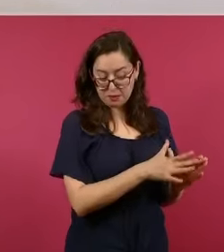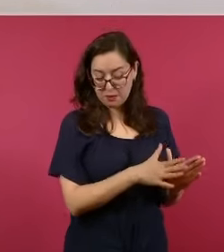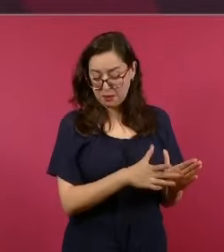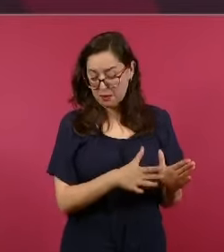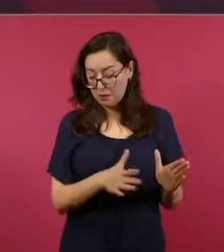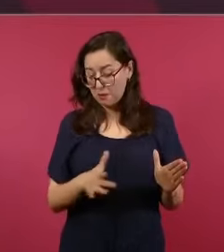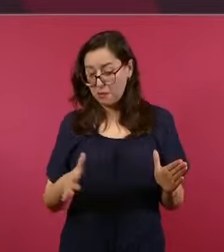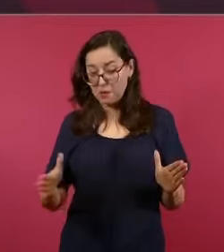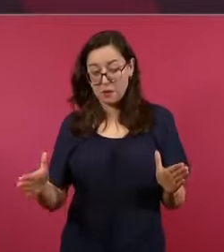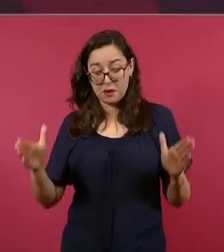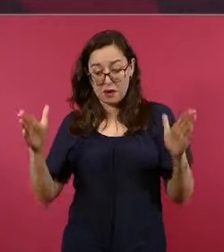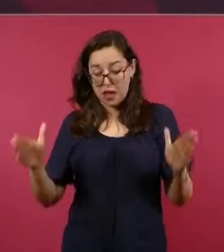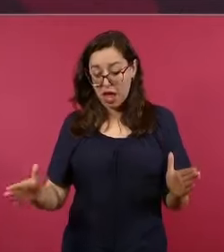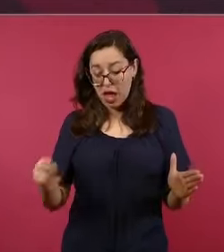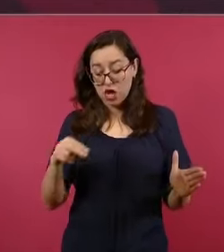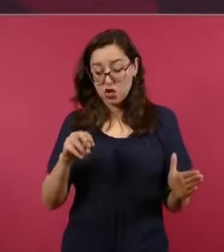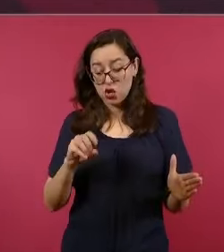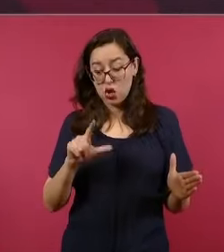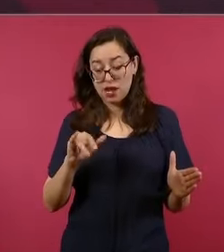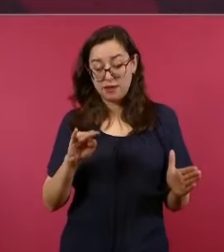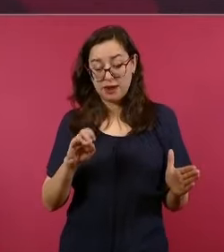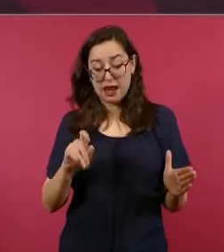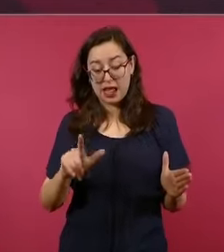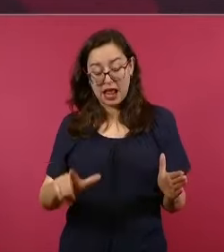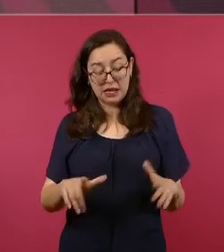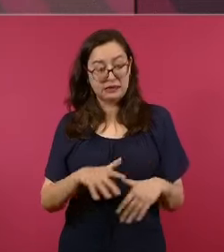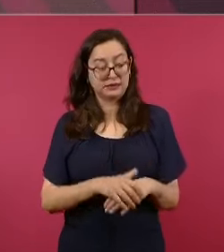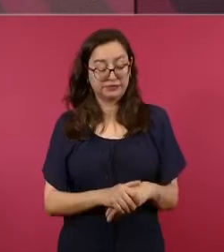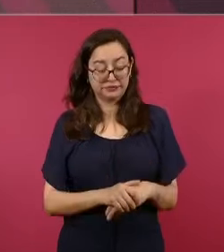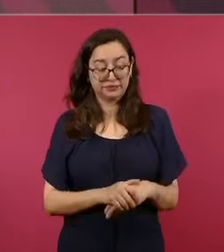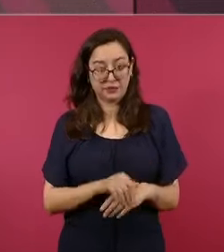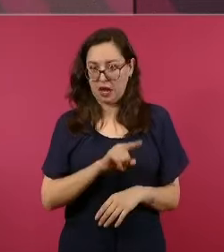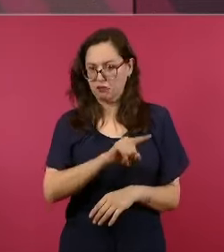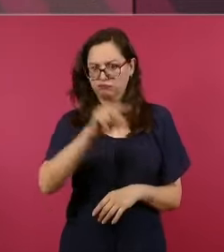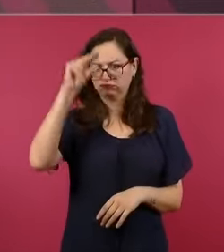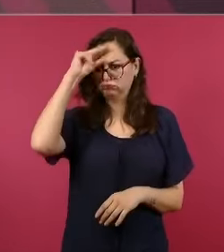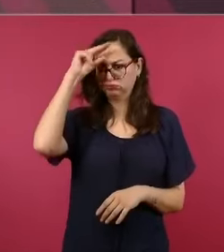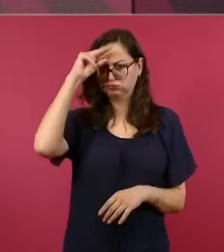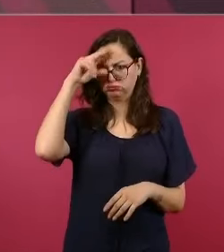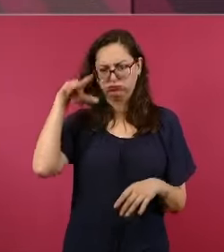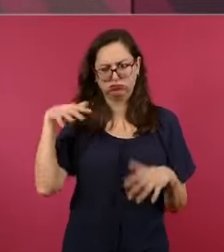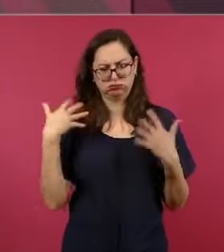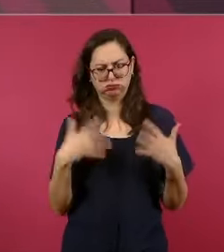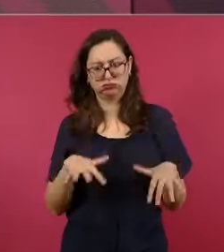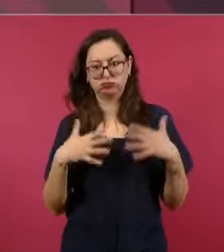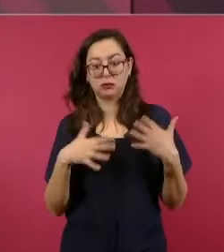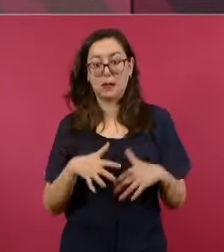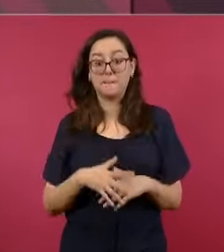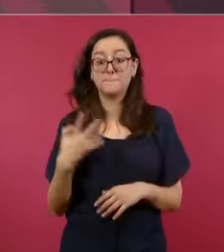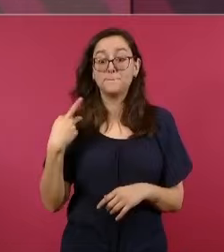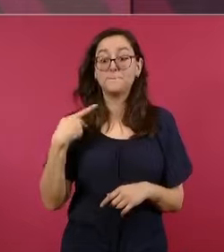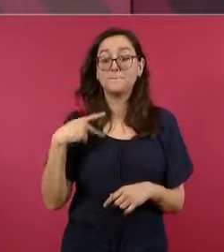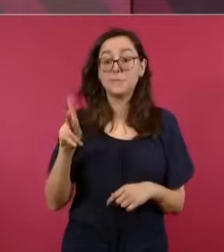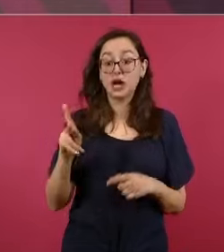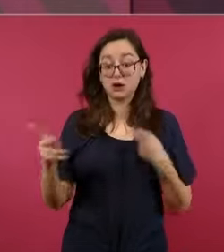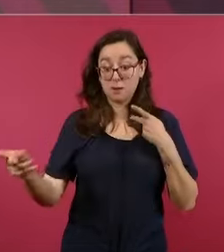neoliberal nunca se hizo un plan de desarrollo en